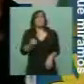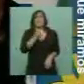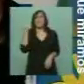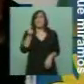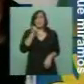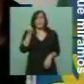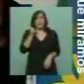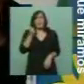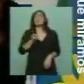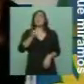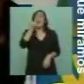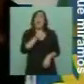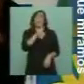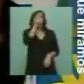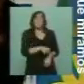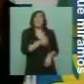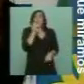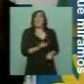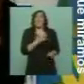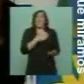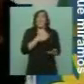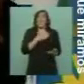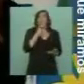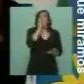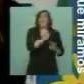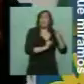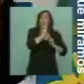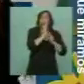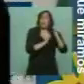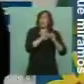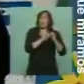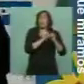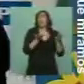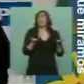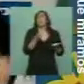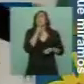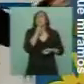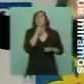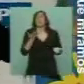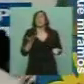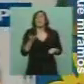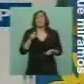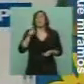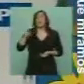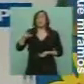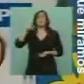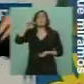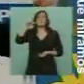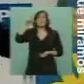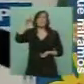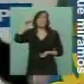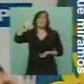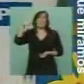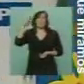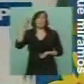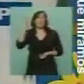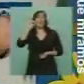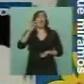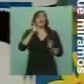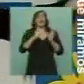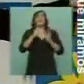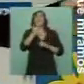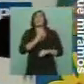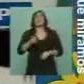si tiene determinada información por el lugar en el que está por ejemplo el titular de la cnb O el titular del Banco